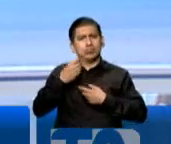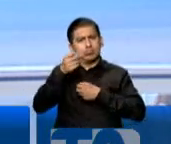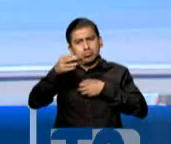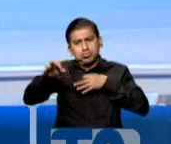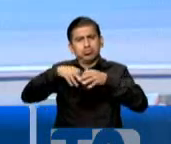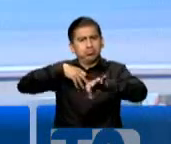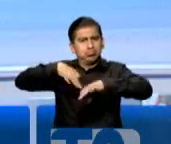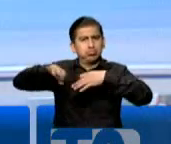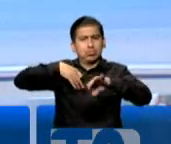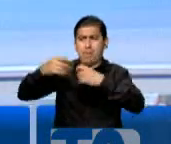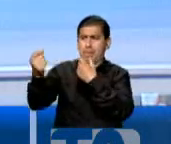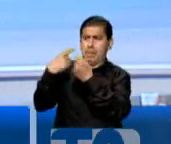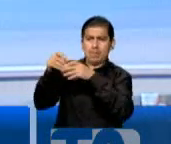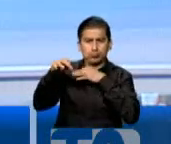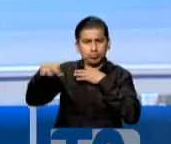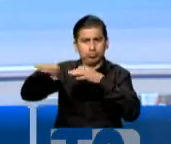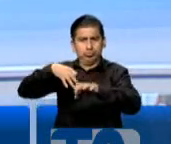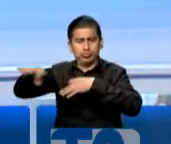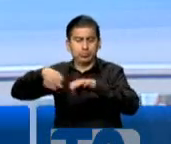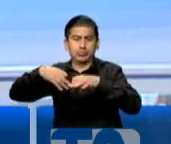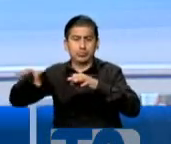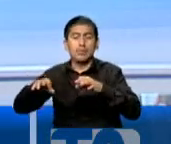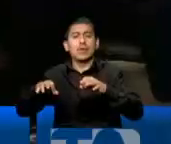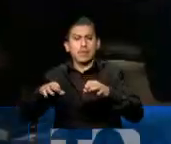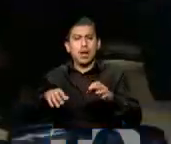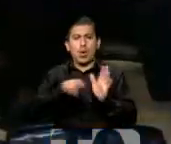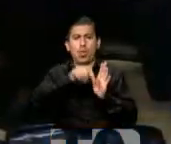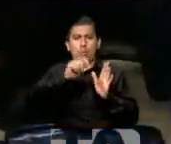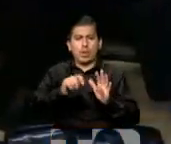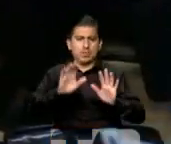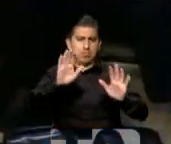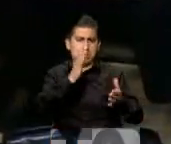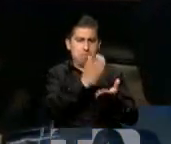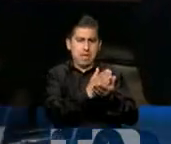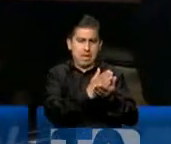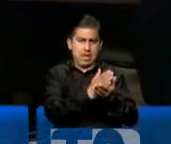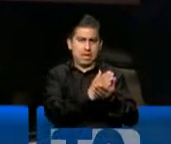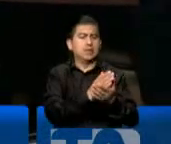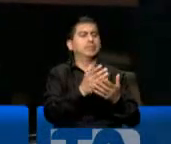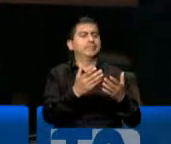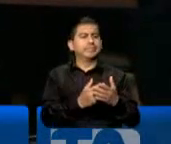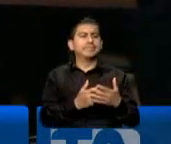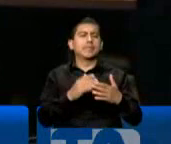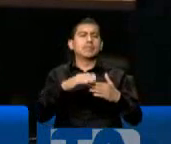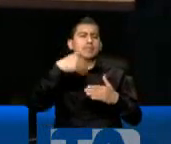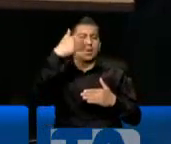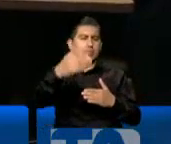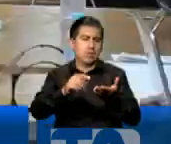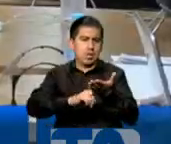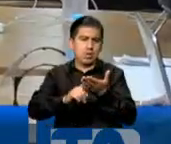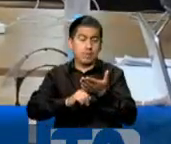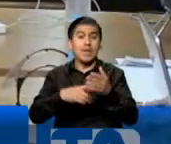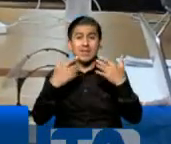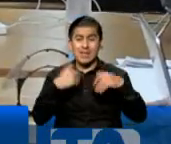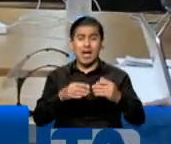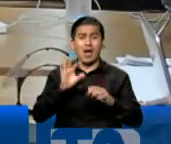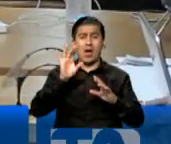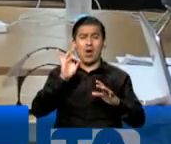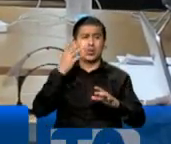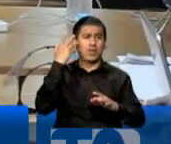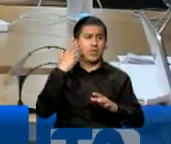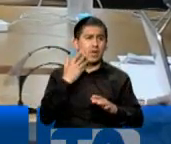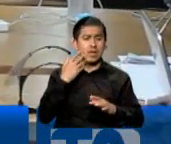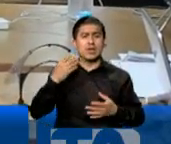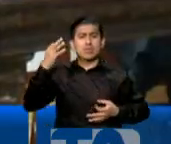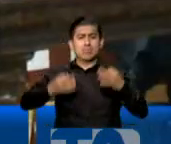una nueva fecha y hora para continuar con la diligencia. Luego de 8 días consecutivos de audiencia de juicio, el tribunal encabezado por los